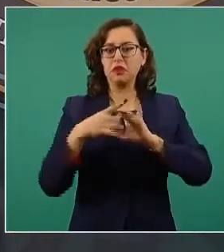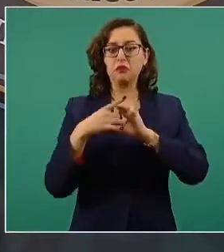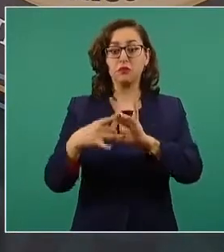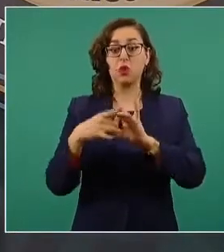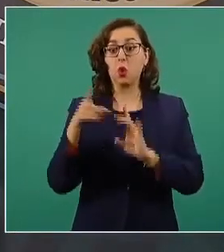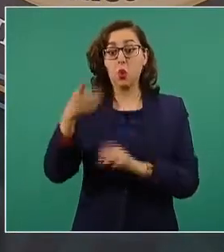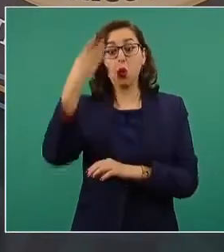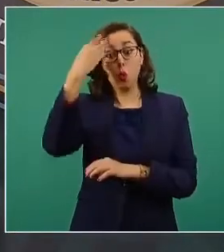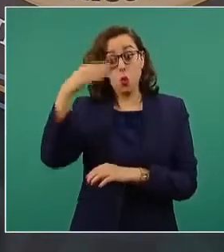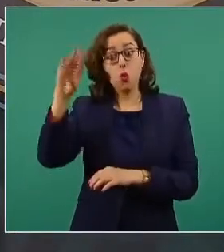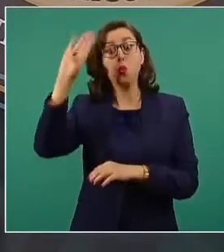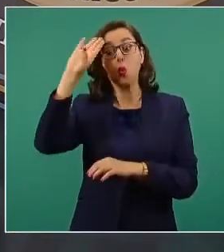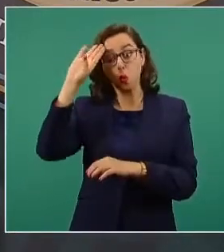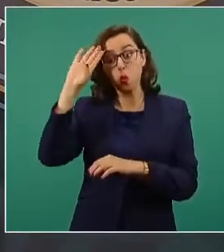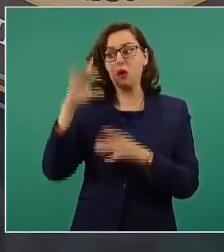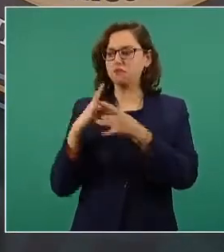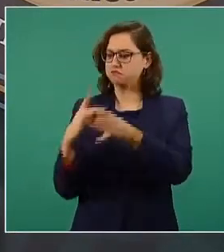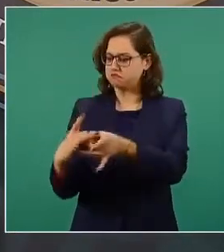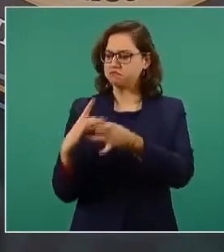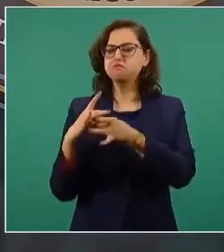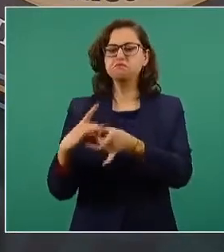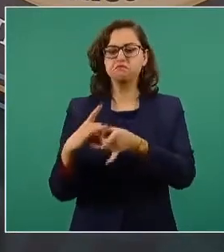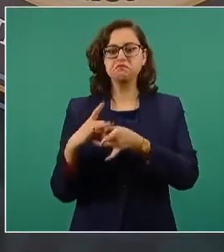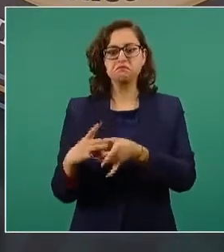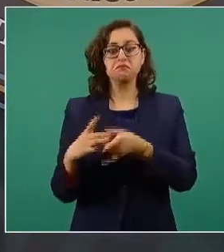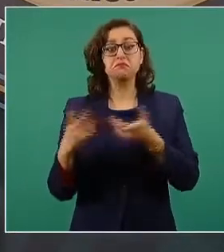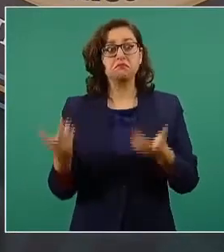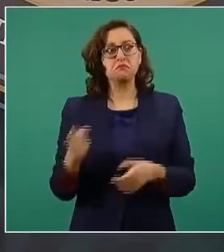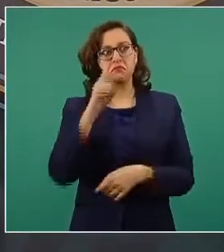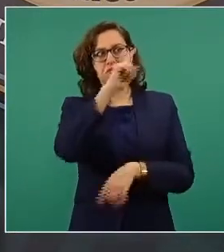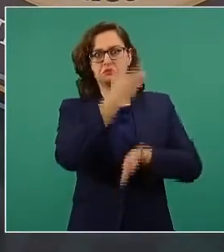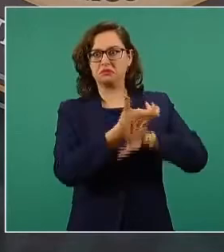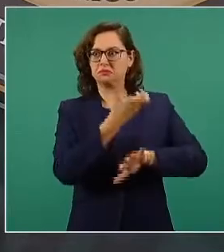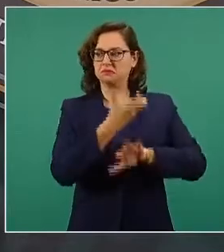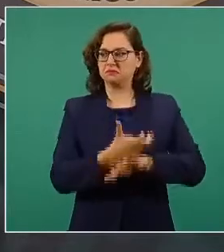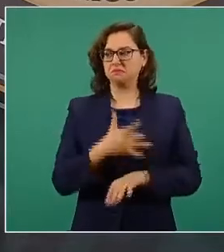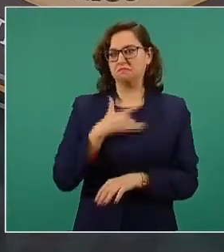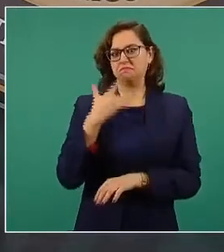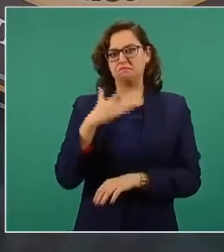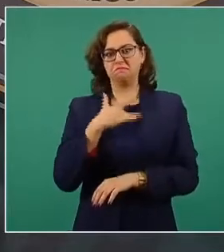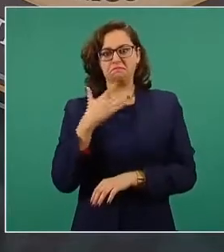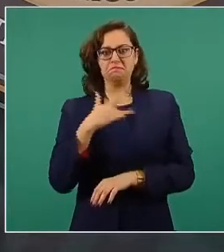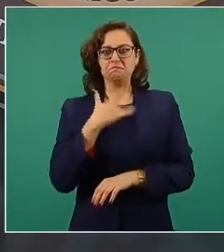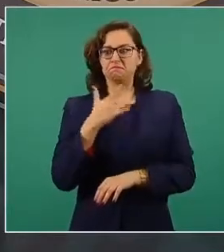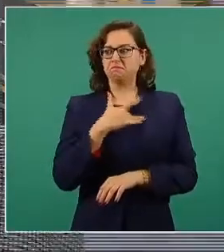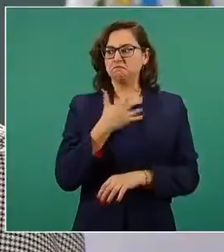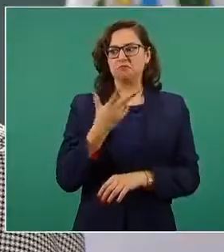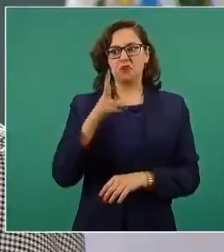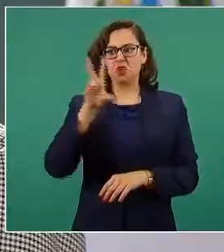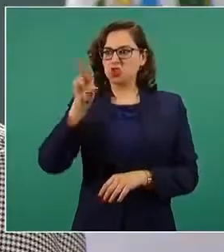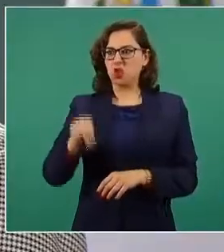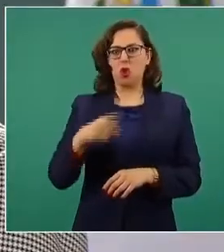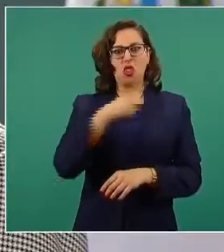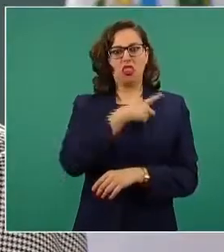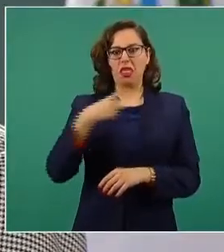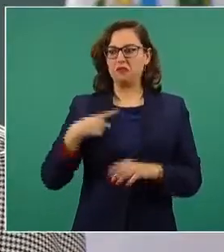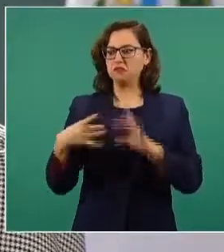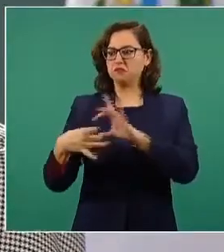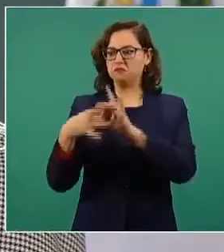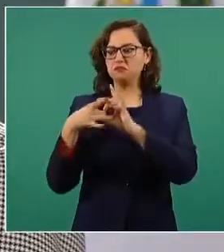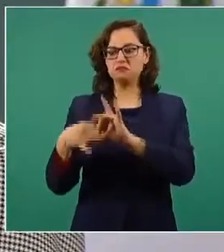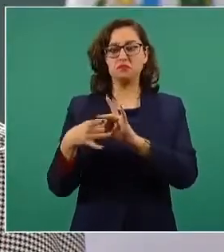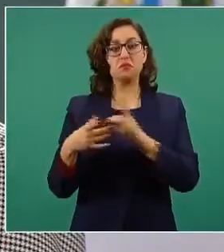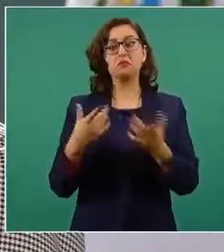Cuba, aun cuando bajo la tutela norteamericana casi todas las naciones americanas le daban